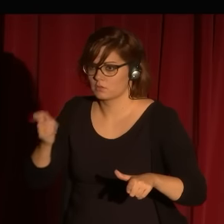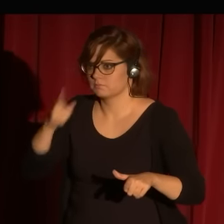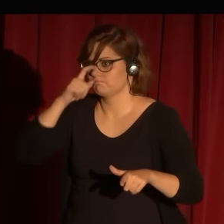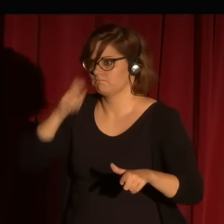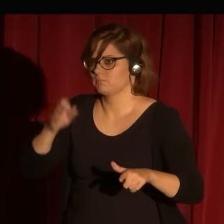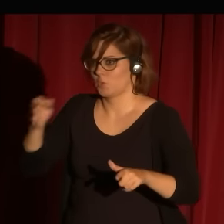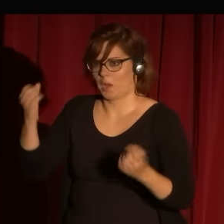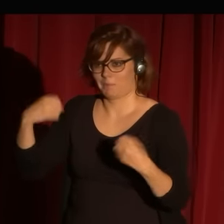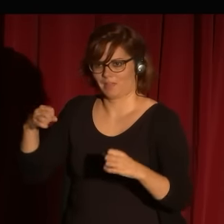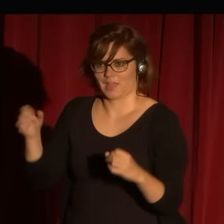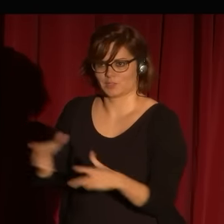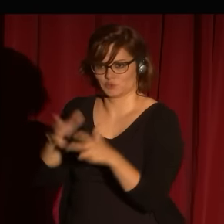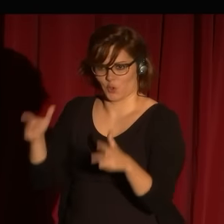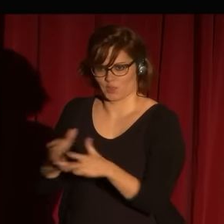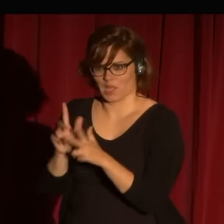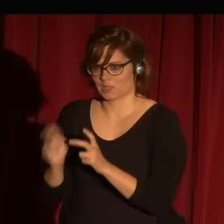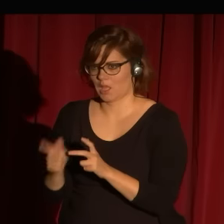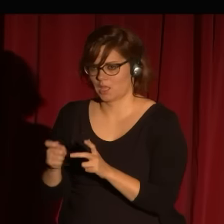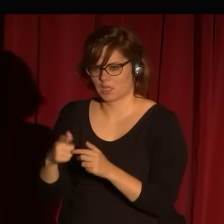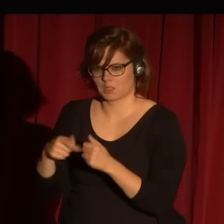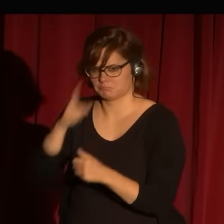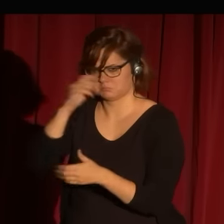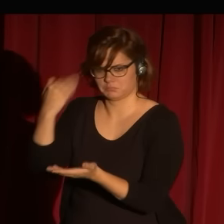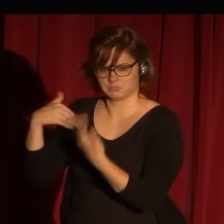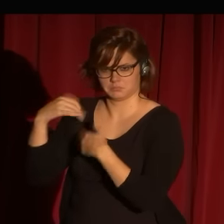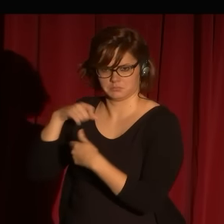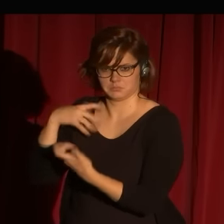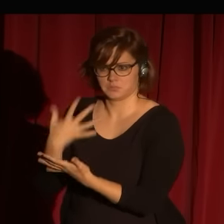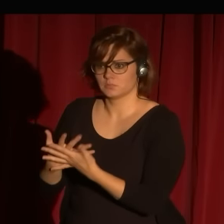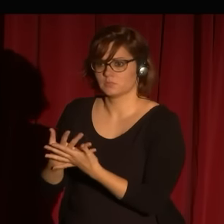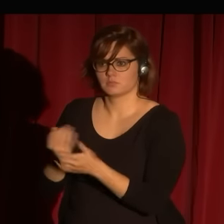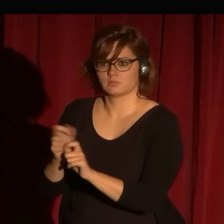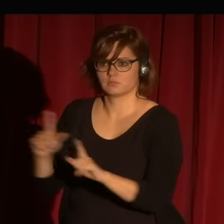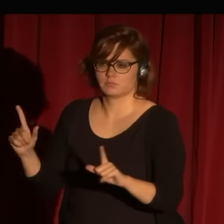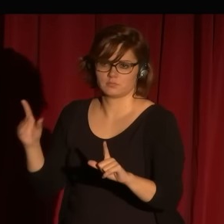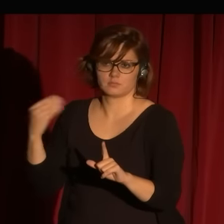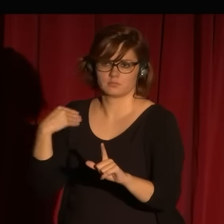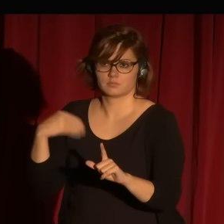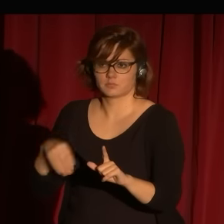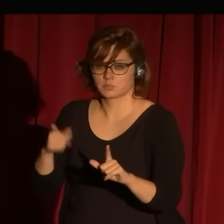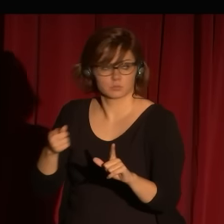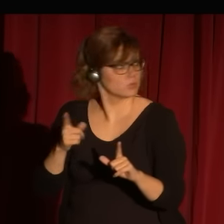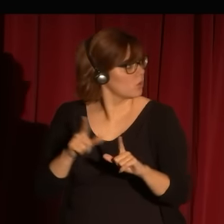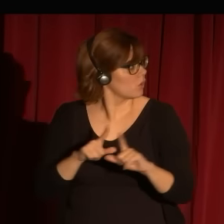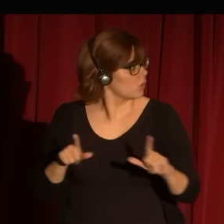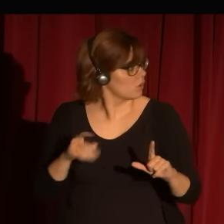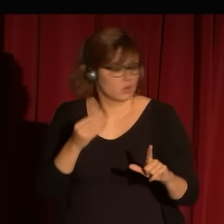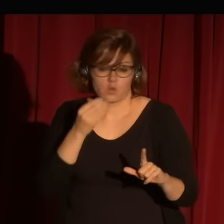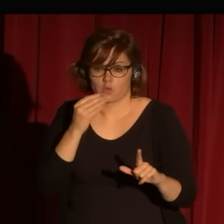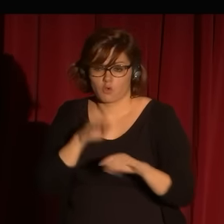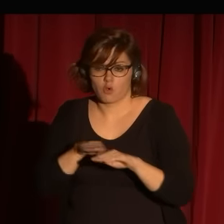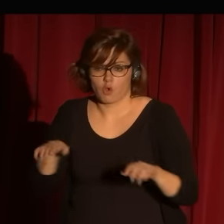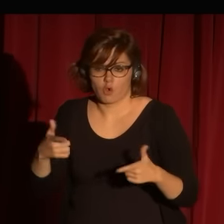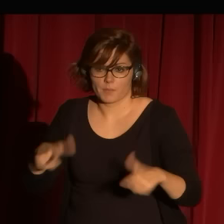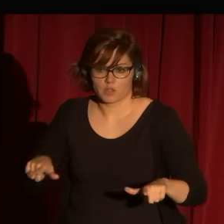esa misma práctica social ya ancestral de la que se está haciendo eco el evento que ocurre también en ese comedor más